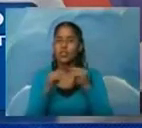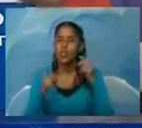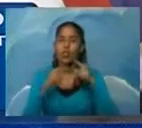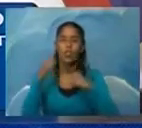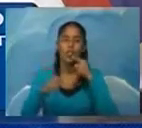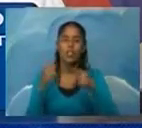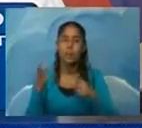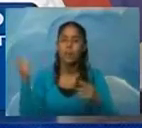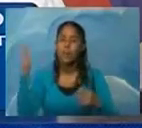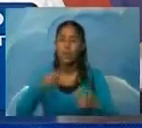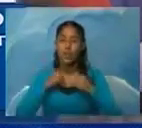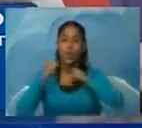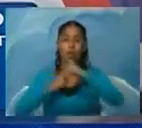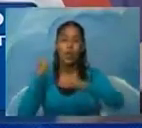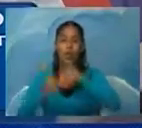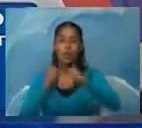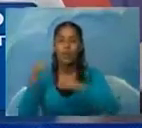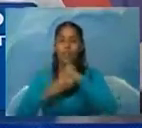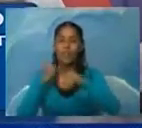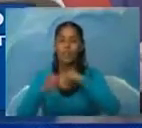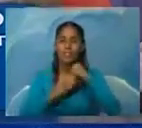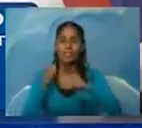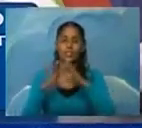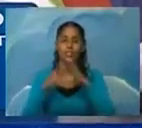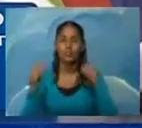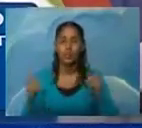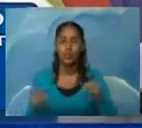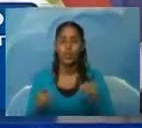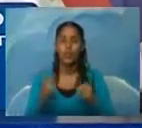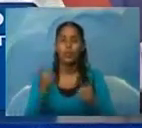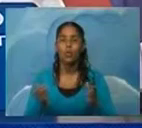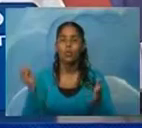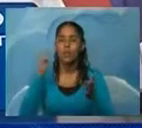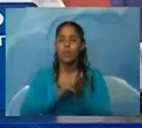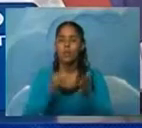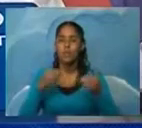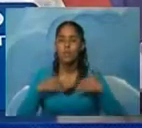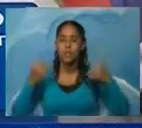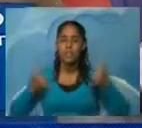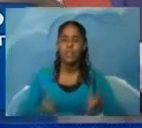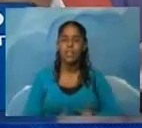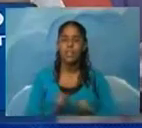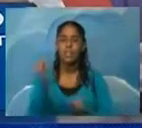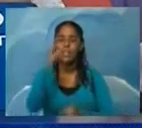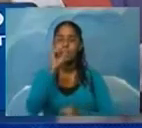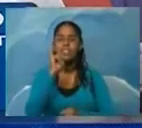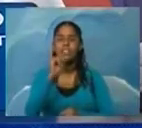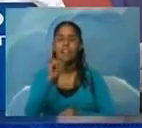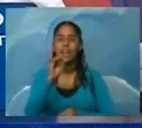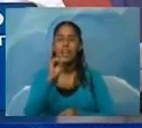vengo corriendo. Corre, corre. Una vez la hijita mía, la Sarai, ella venía detrás de mí.